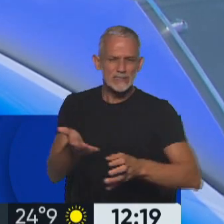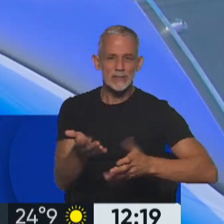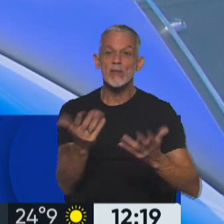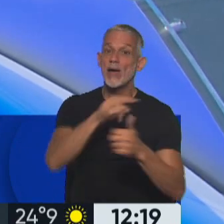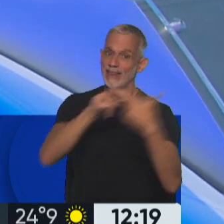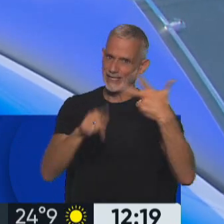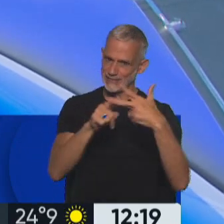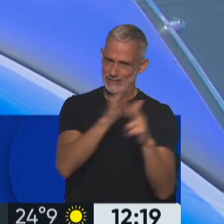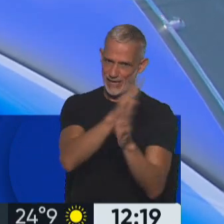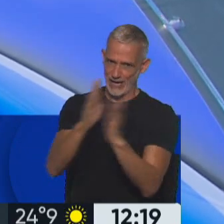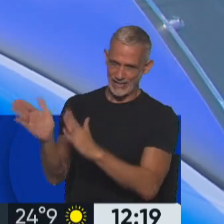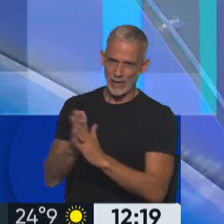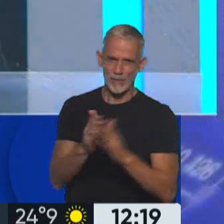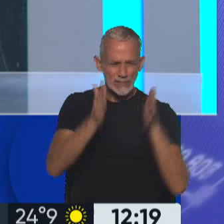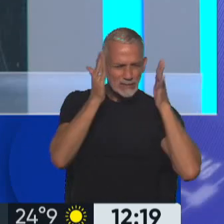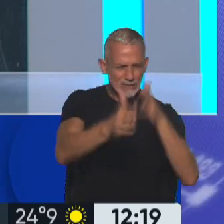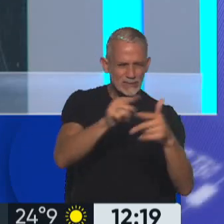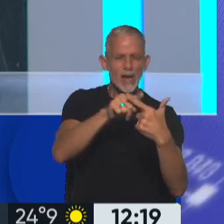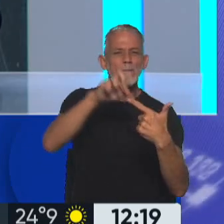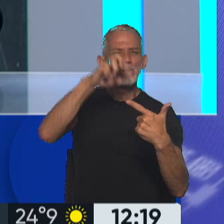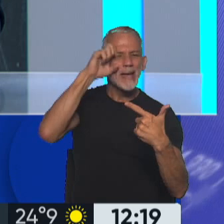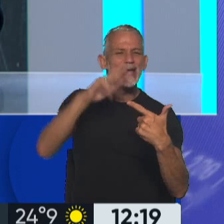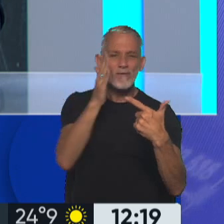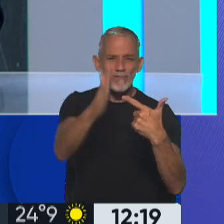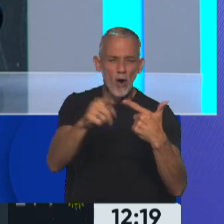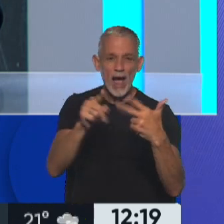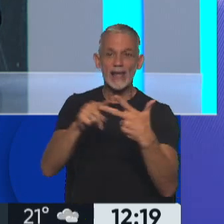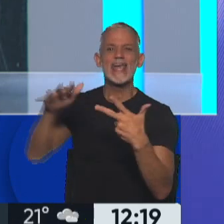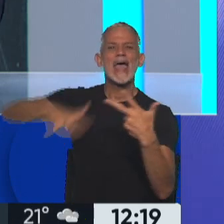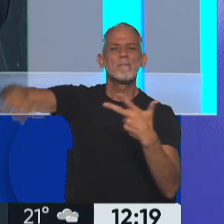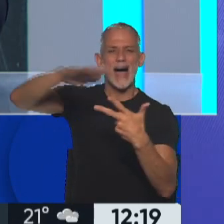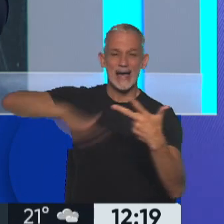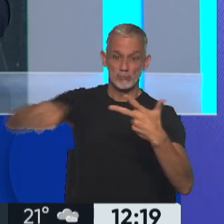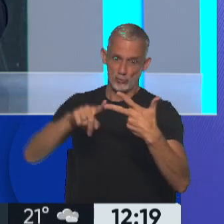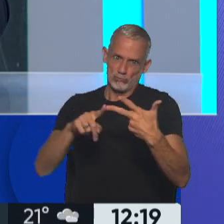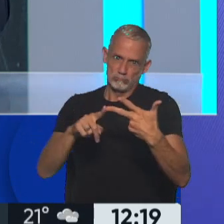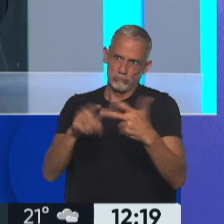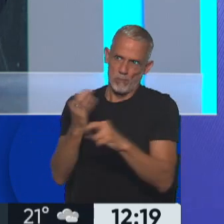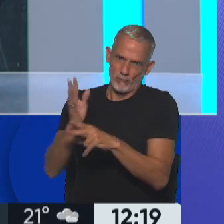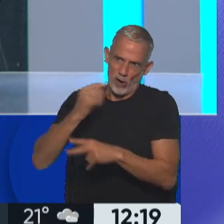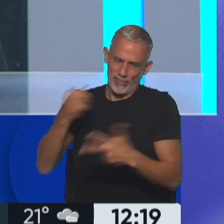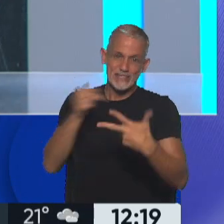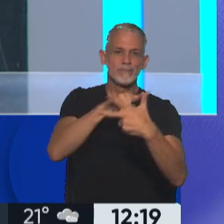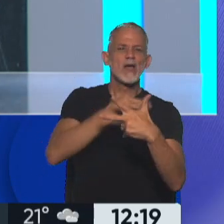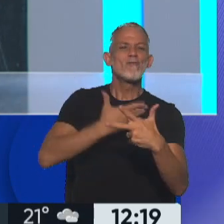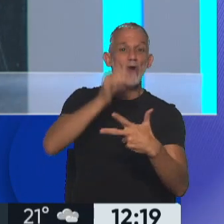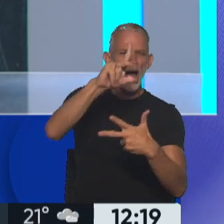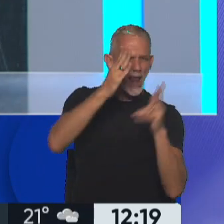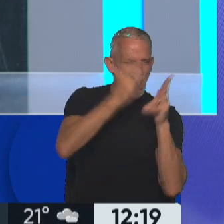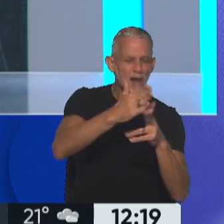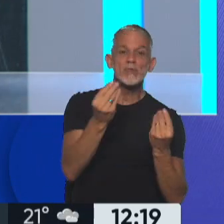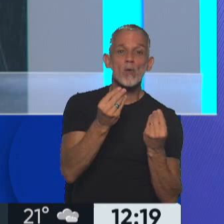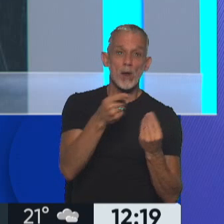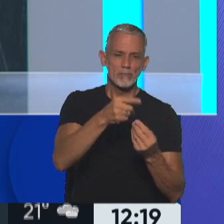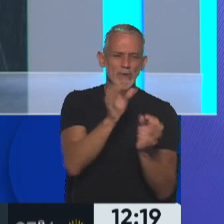3 etapas, la etapa focal, la etapa perifocal y la etapa espacial. Esto dicen los que saben. La etapa focal es el combate